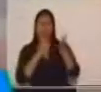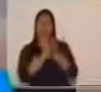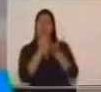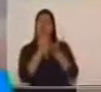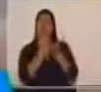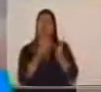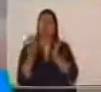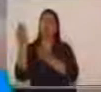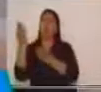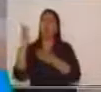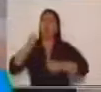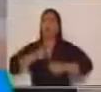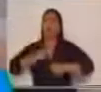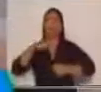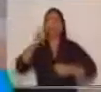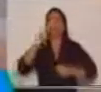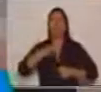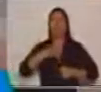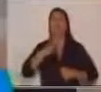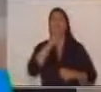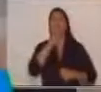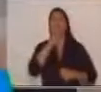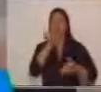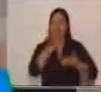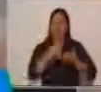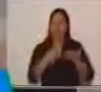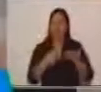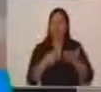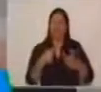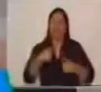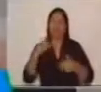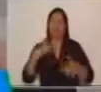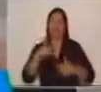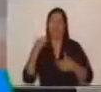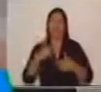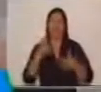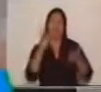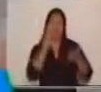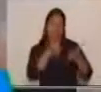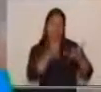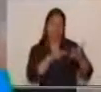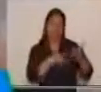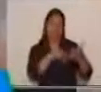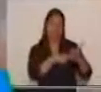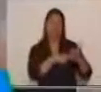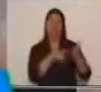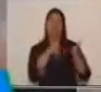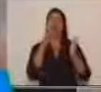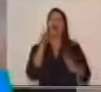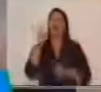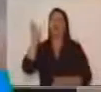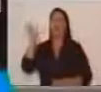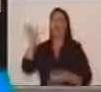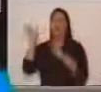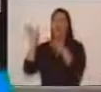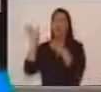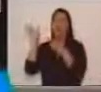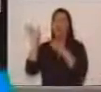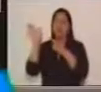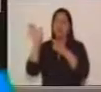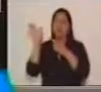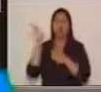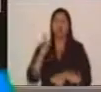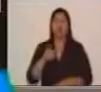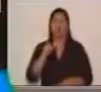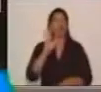escriba. Y yo veo en esta obra literaria, profesor, sentimientos. Entonces, ¿esto es un género lírico?